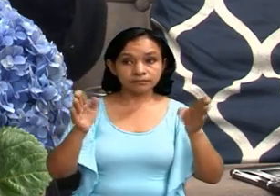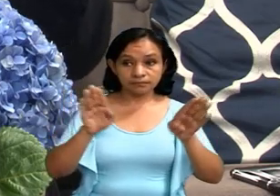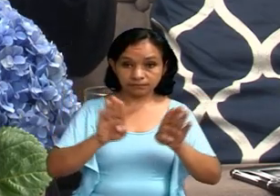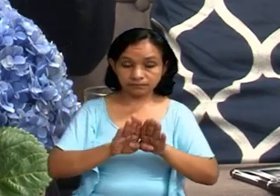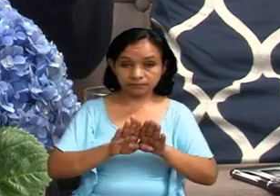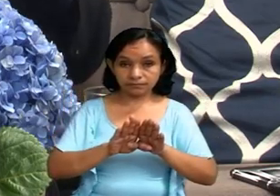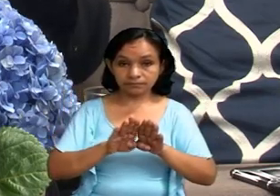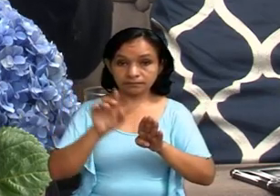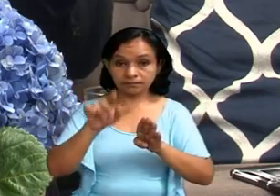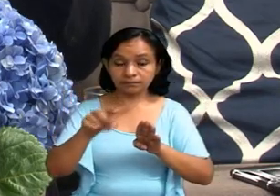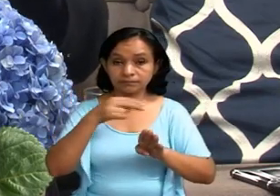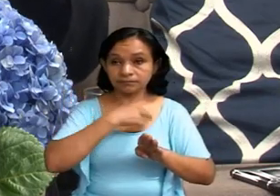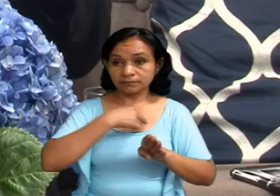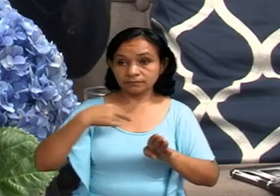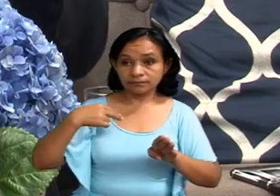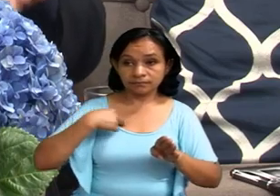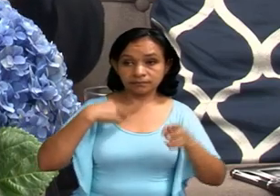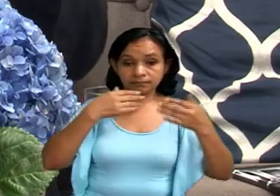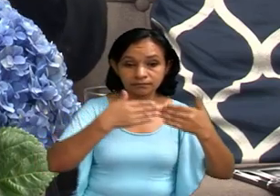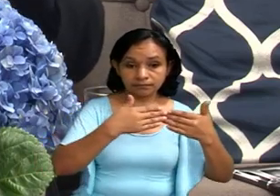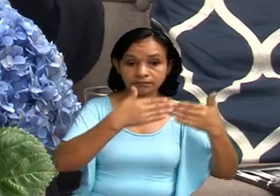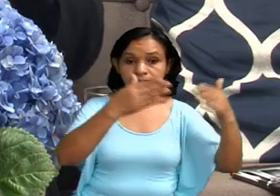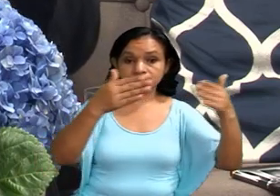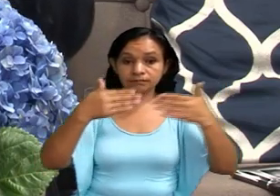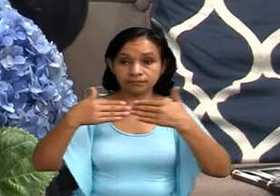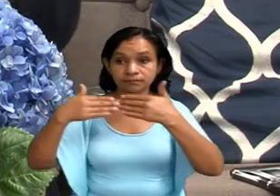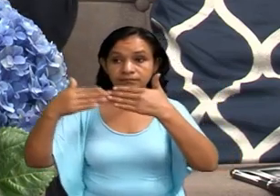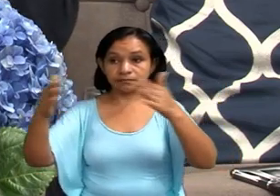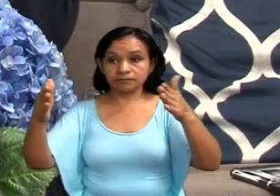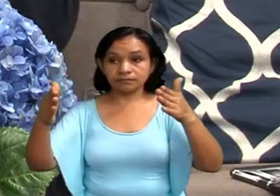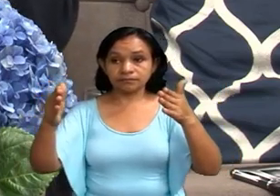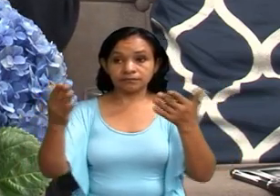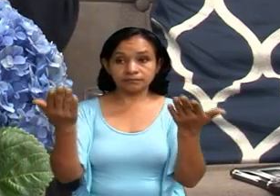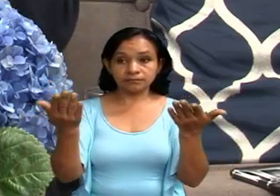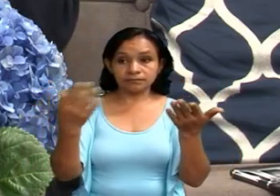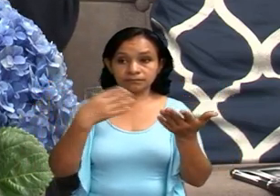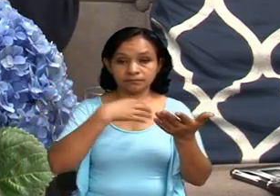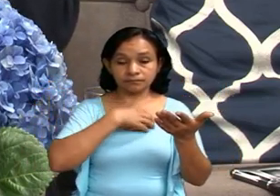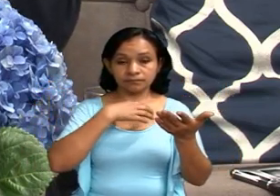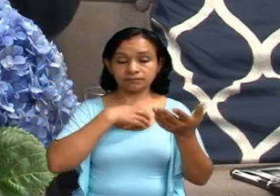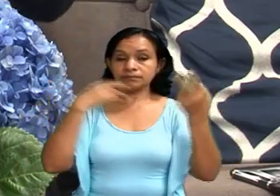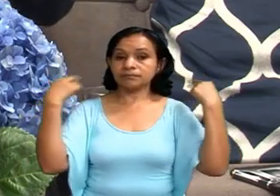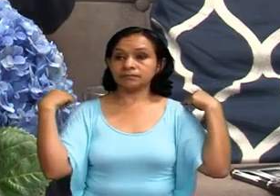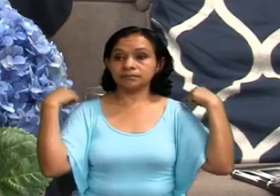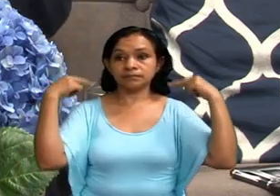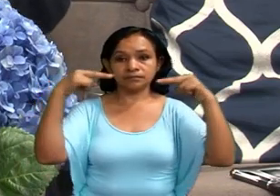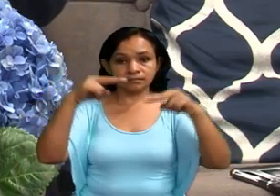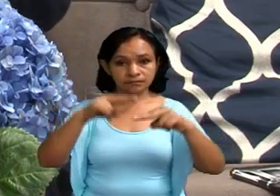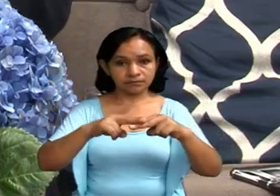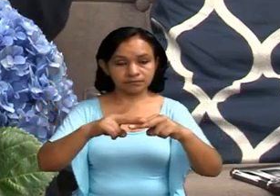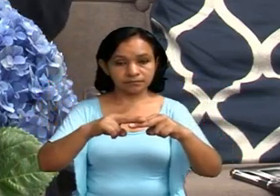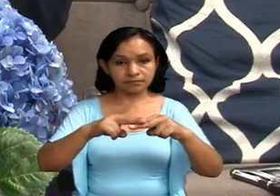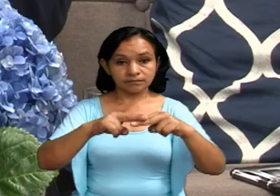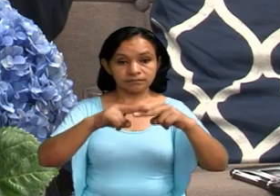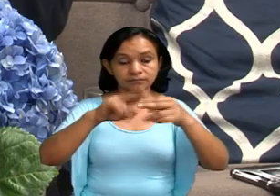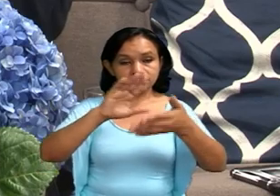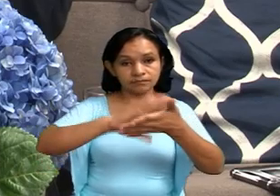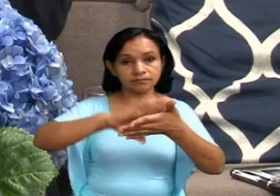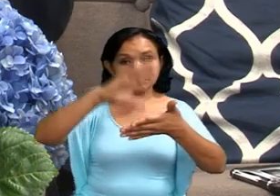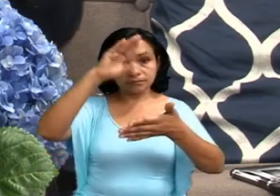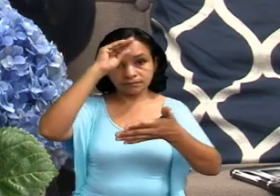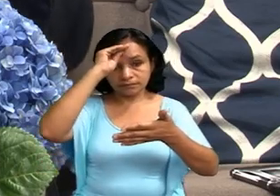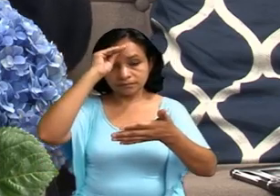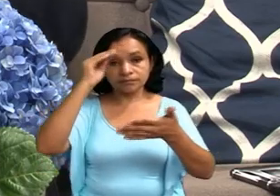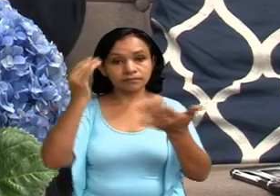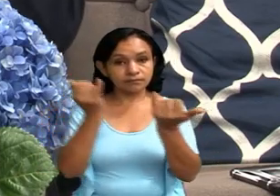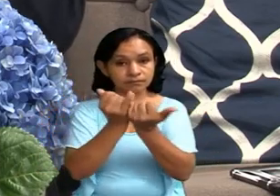nosotros vamos a abrir la Escuela de Superación para la formación de nuestros instructores. Formación, capacitación. Pero